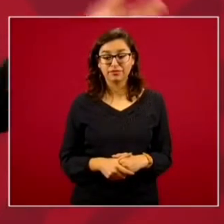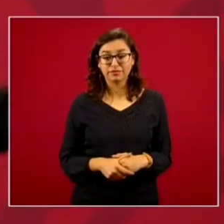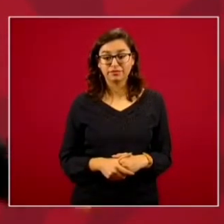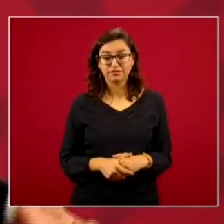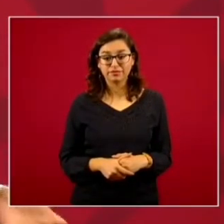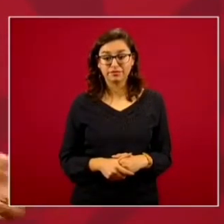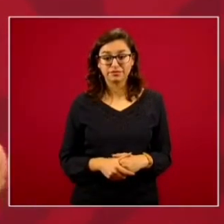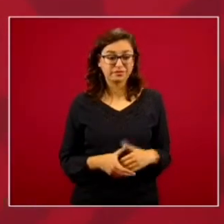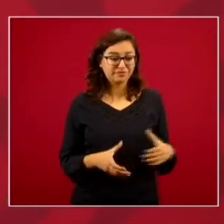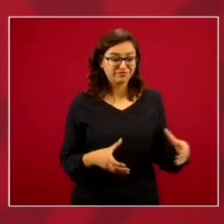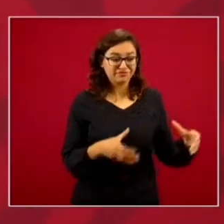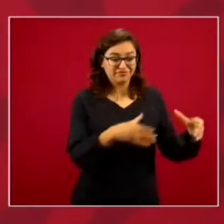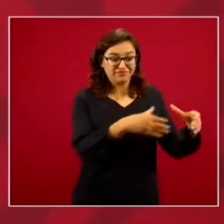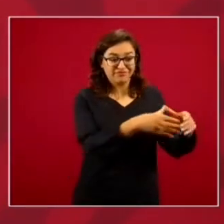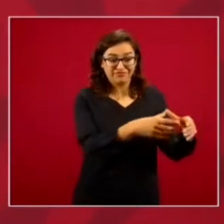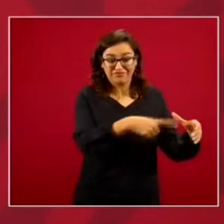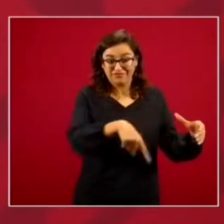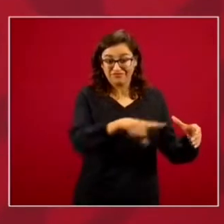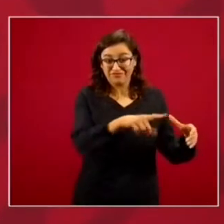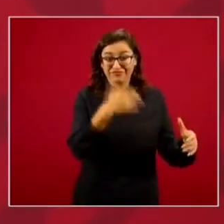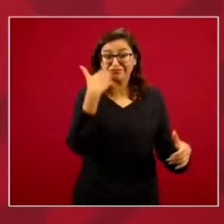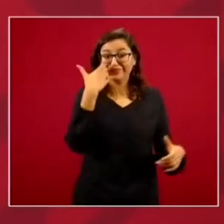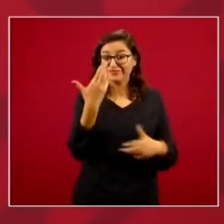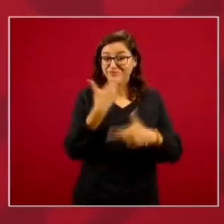que regrese este oprobio,